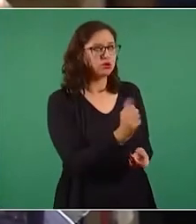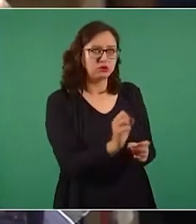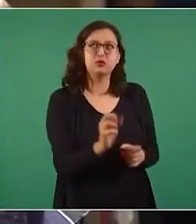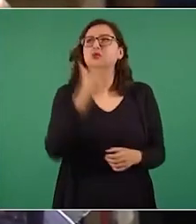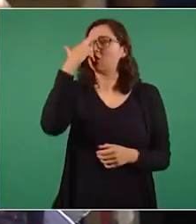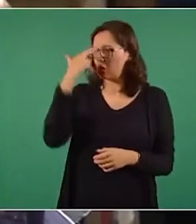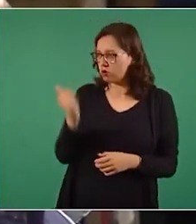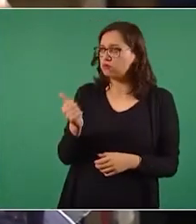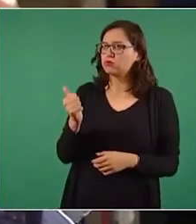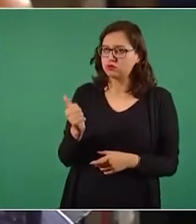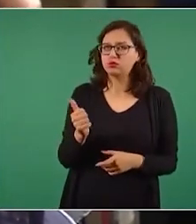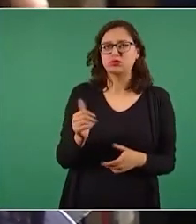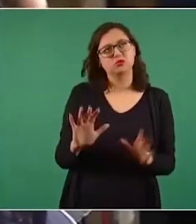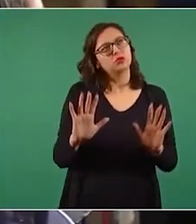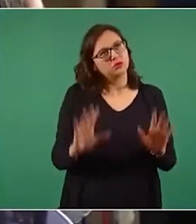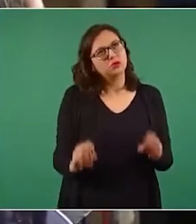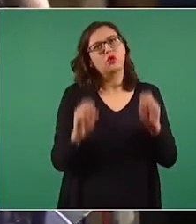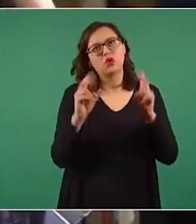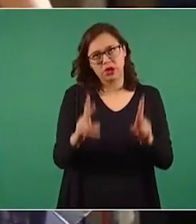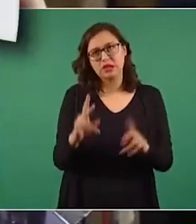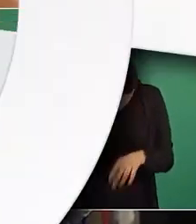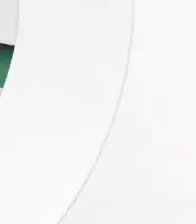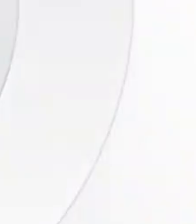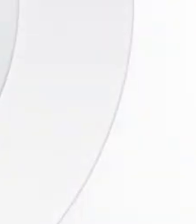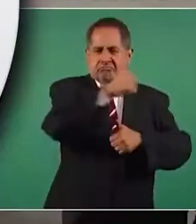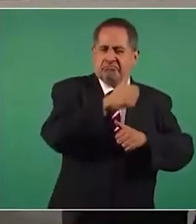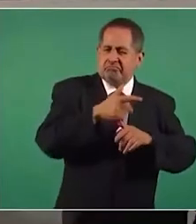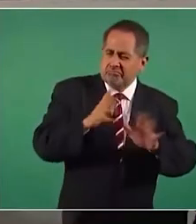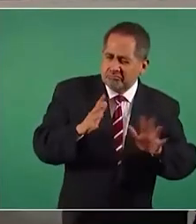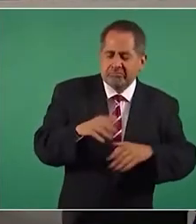con razón. Y sí, es con razón en algunos casos, lo sé yo.